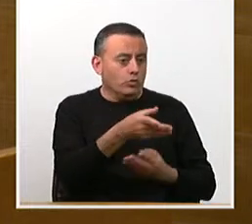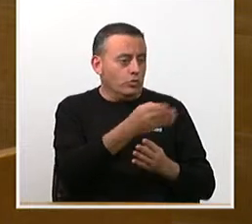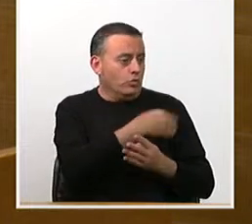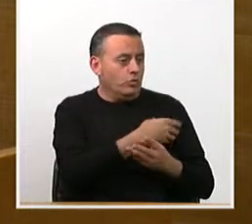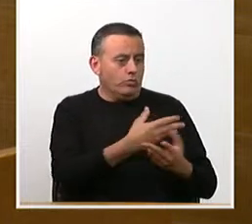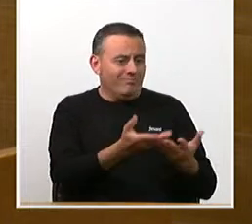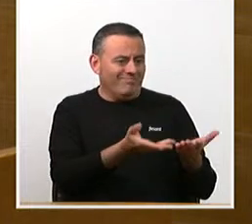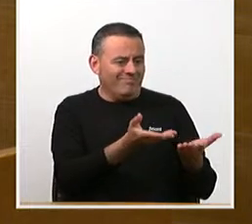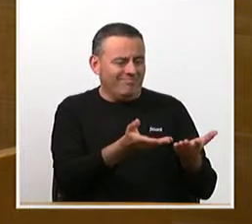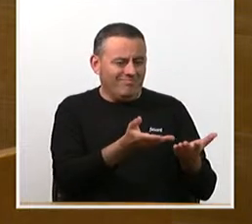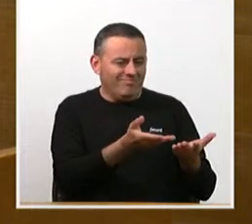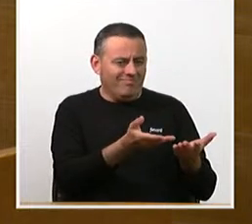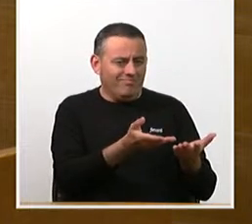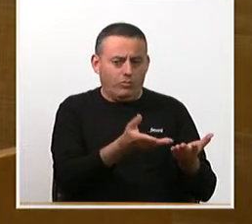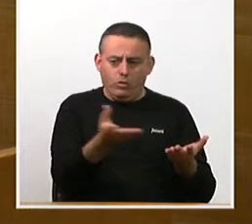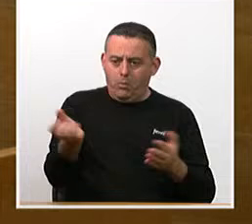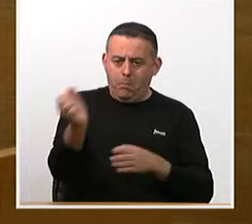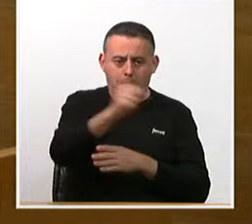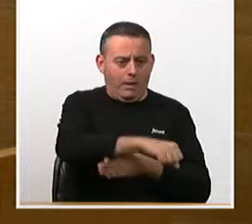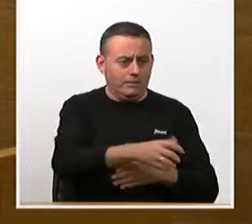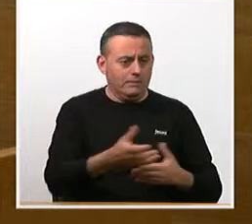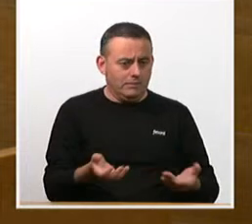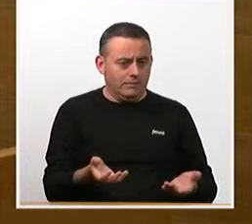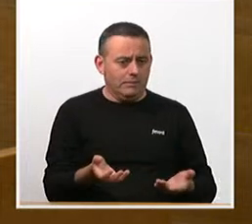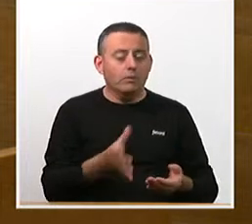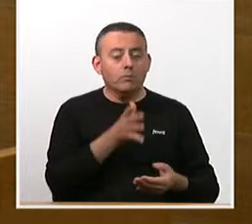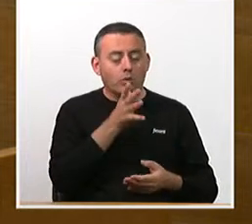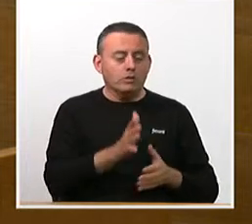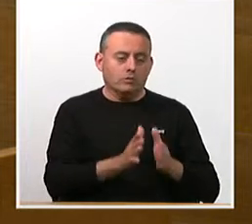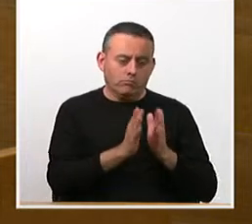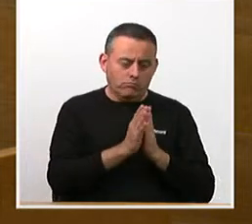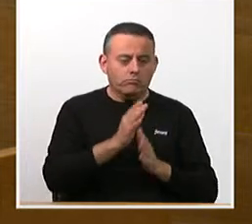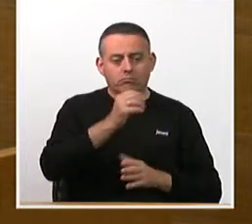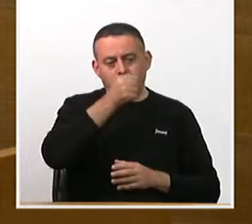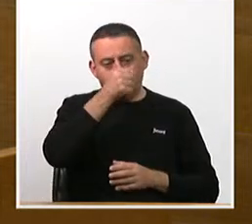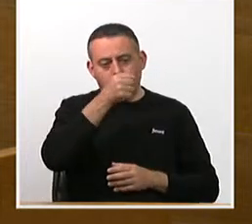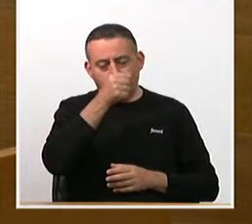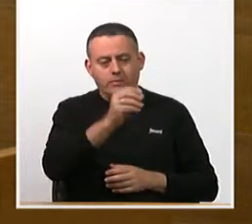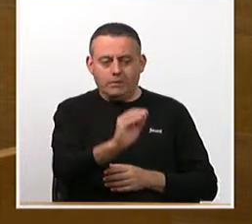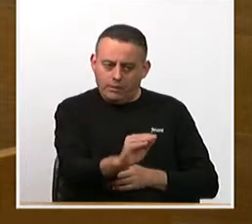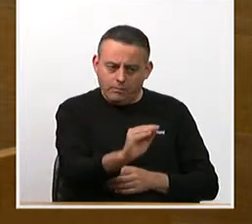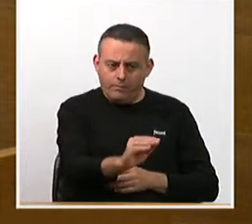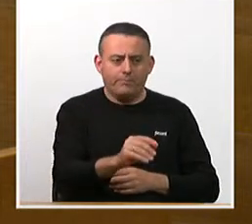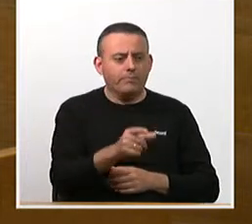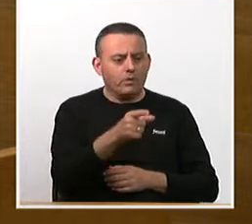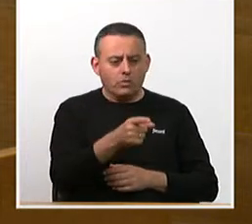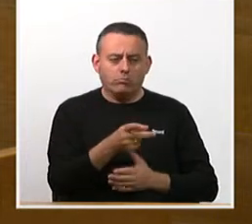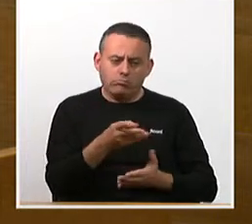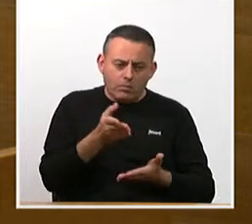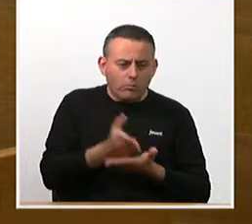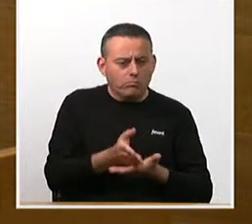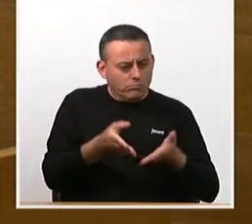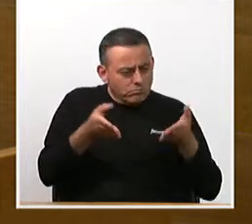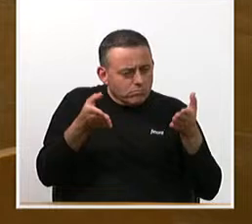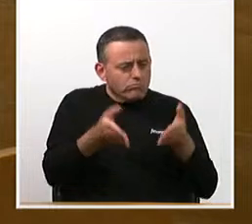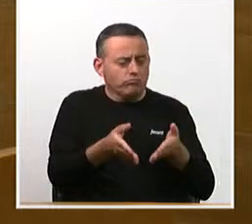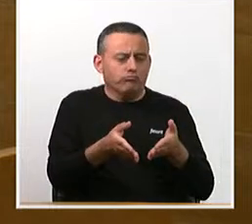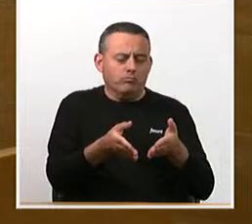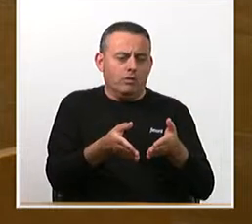señor cons desde Li demem que aposte Per la educa pública